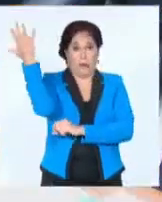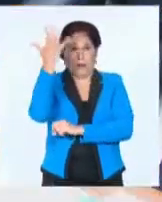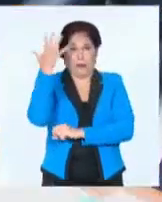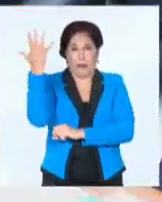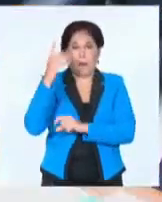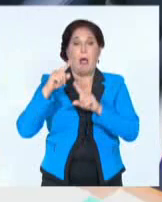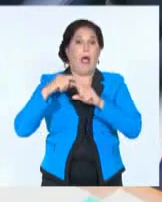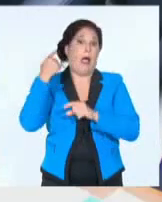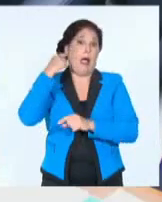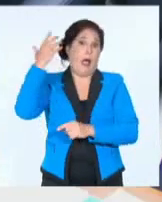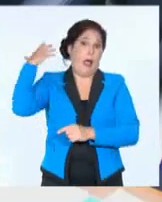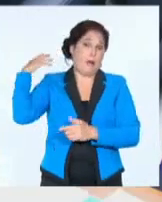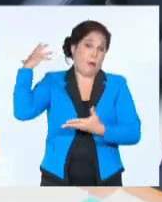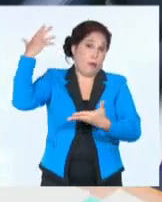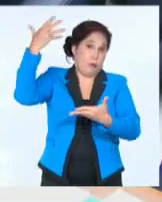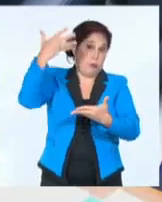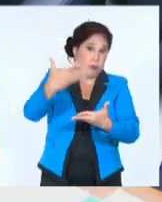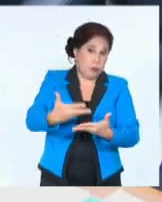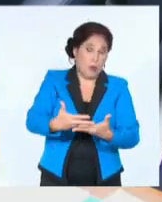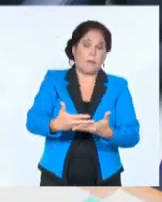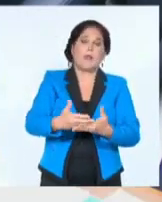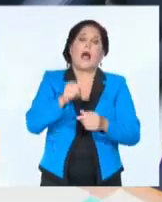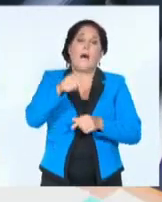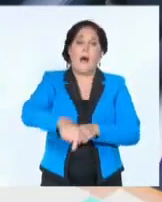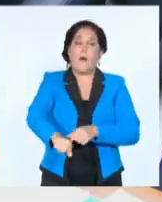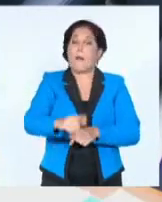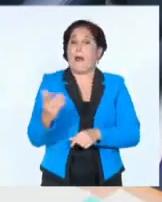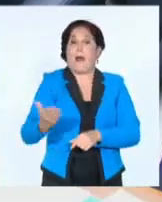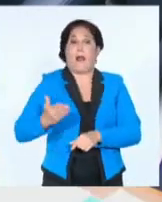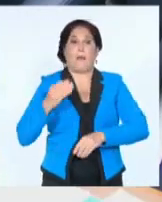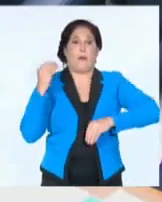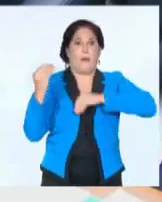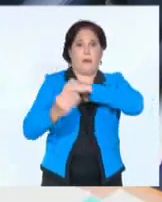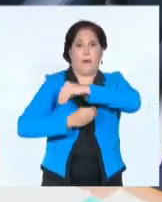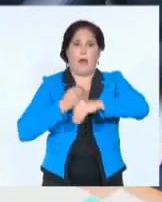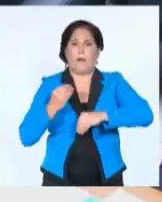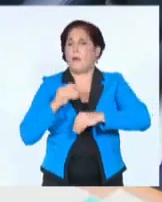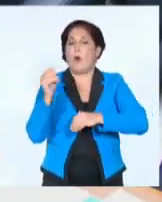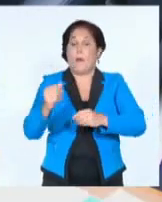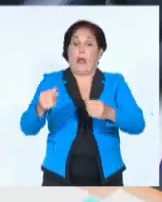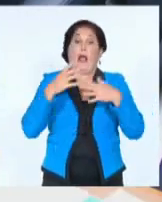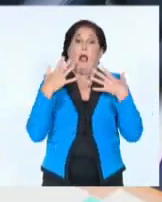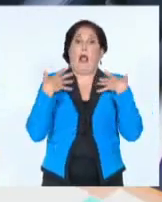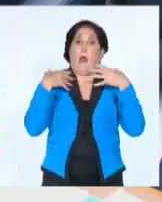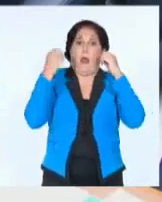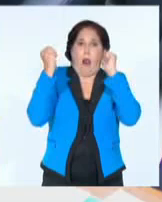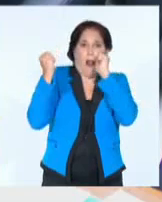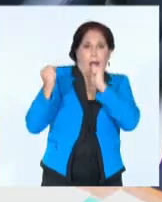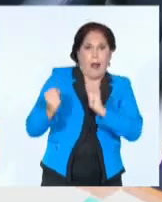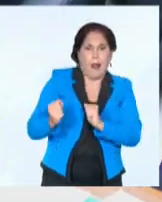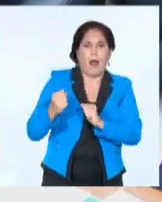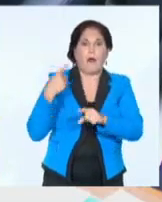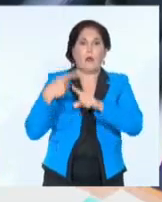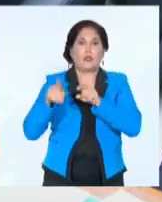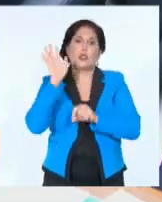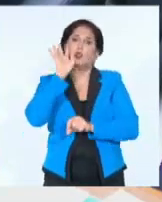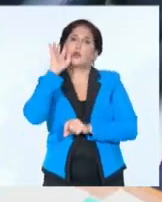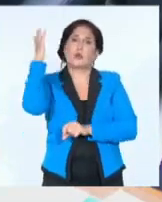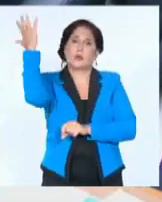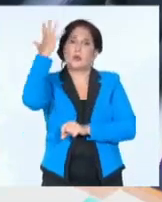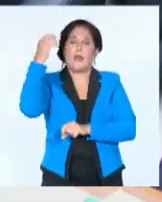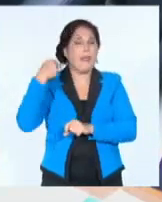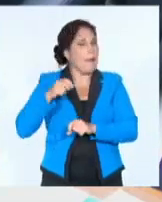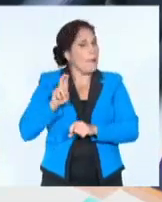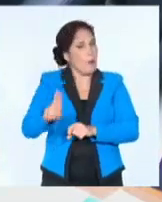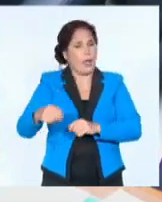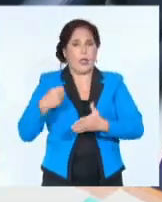décadas. El tiempo se acaba cada vez más velozmente, con cada día que transcurre sin una acción efectiva en el enfrentamiento